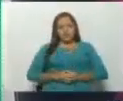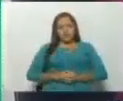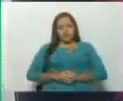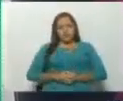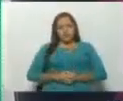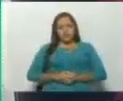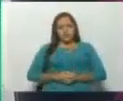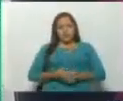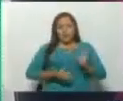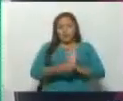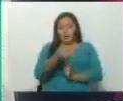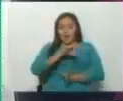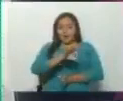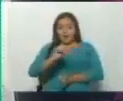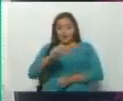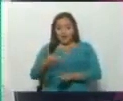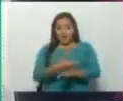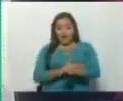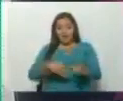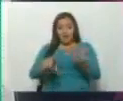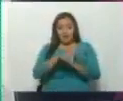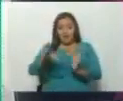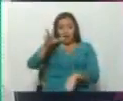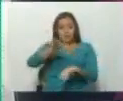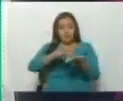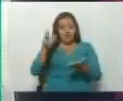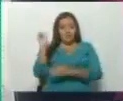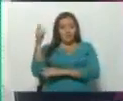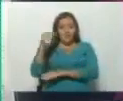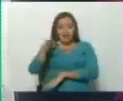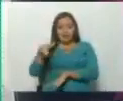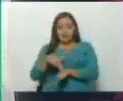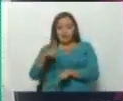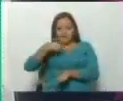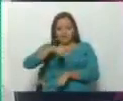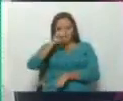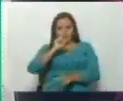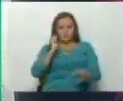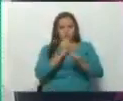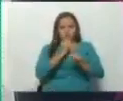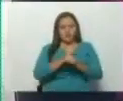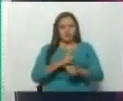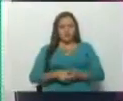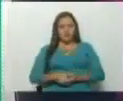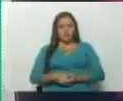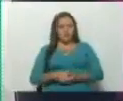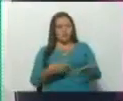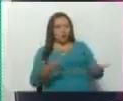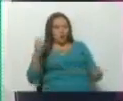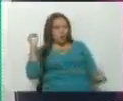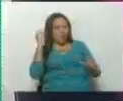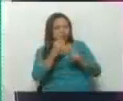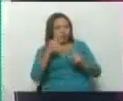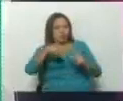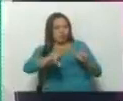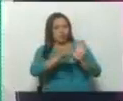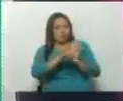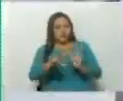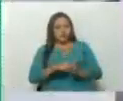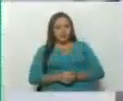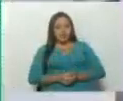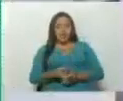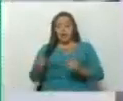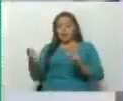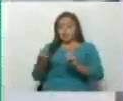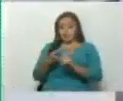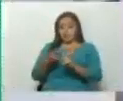las más de 30 leyes que hemos aprobado en este periodo de la Asamblea Nacional. ¿Cuál es el propósito? ¿Cuál es el espíritu? Mira,